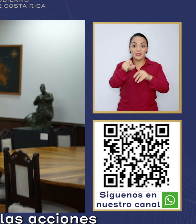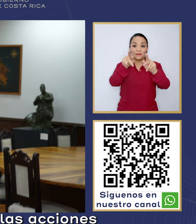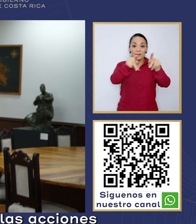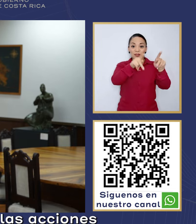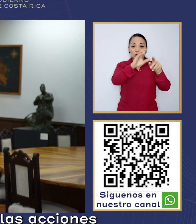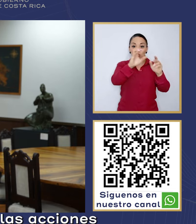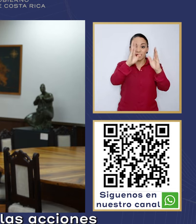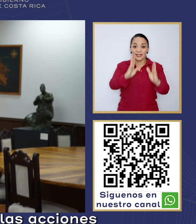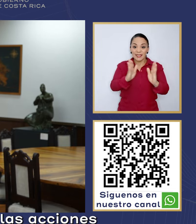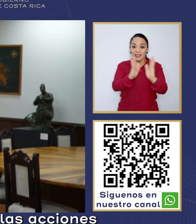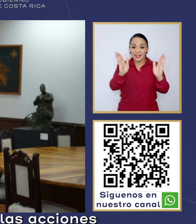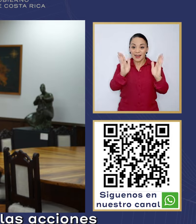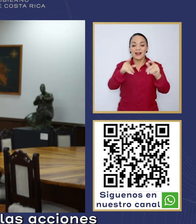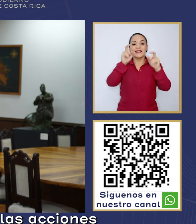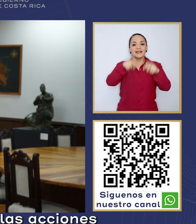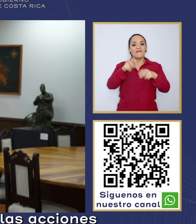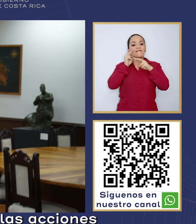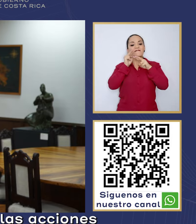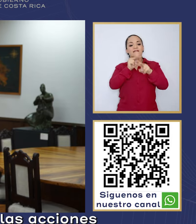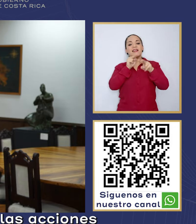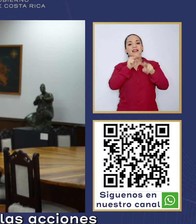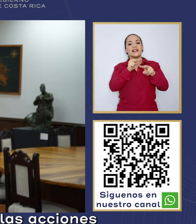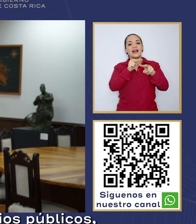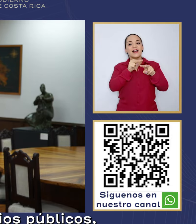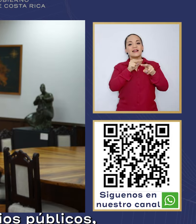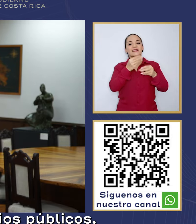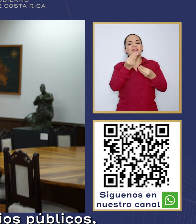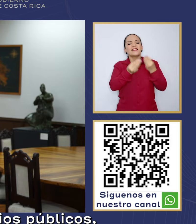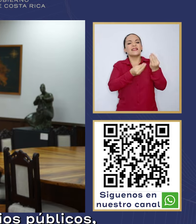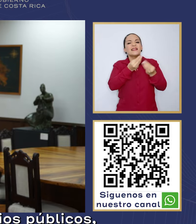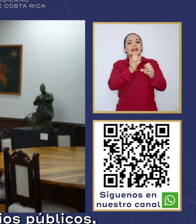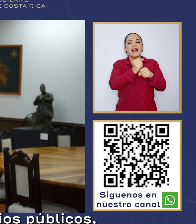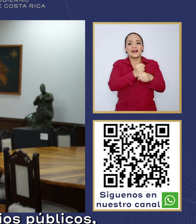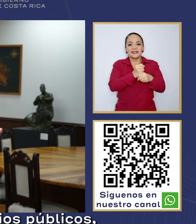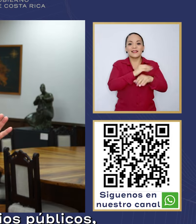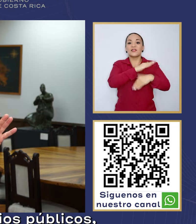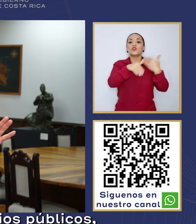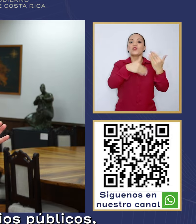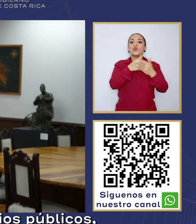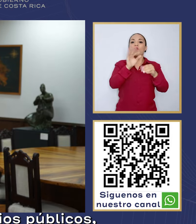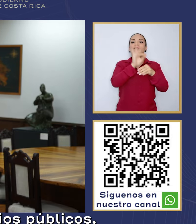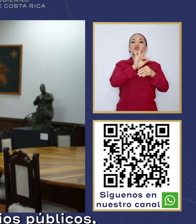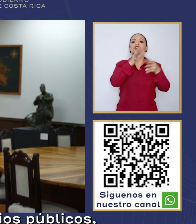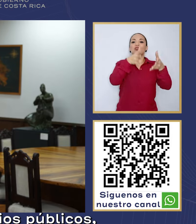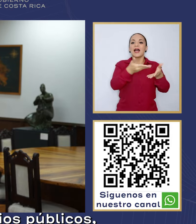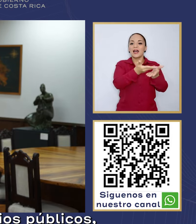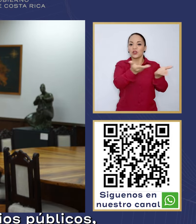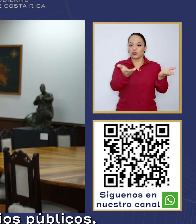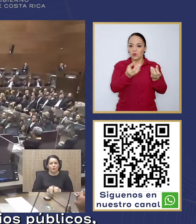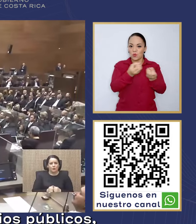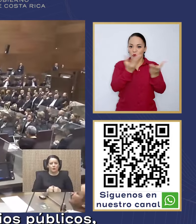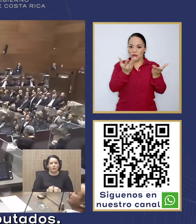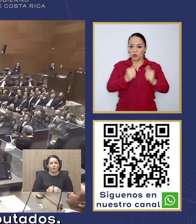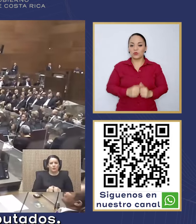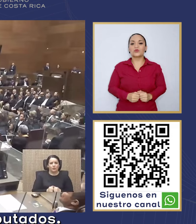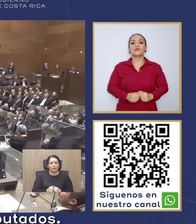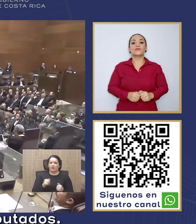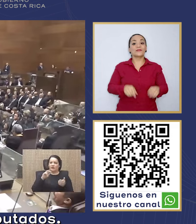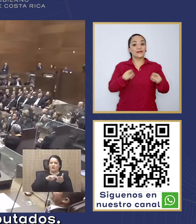vigilar las acciones de todos los funcionarios públicos,